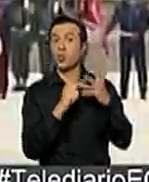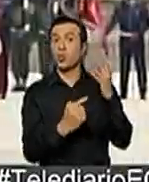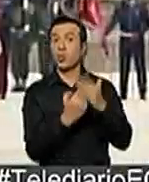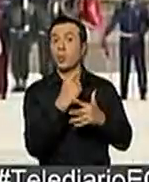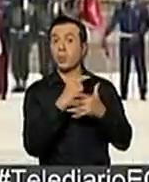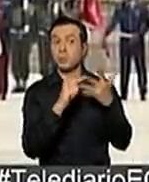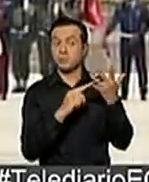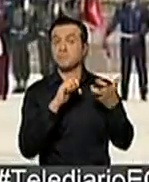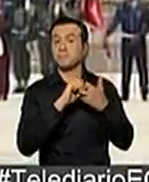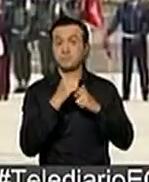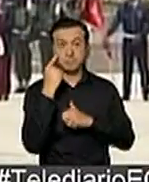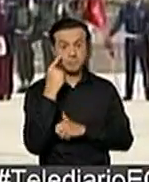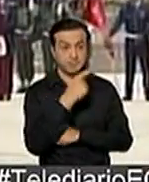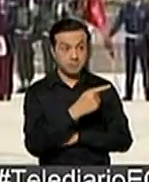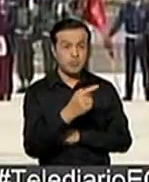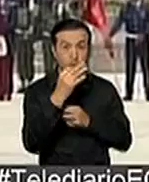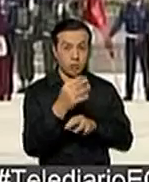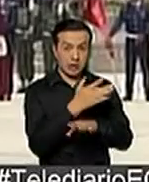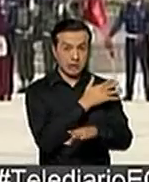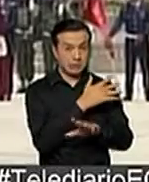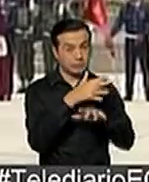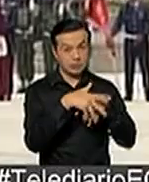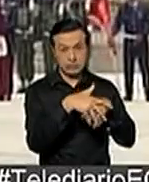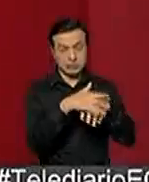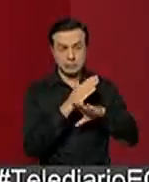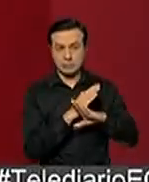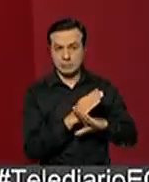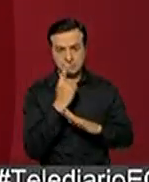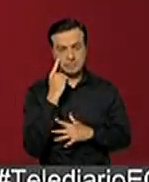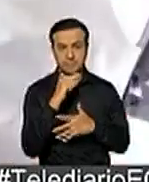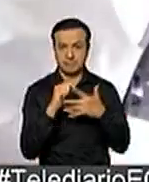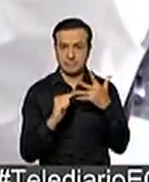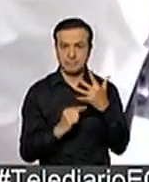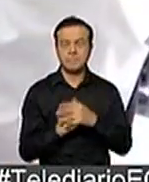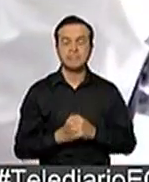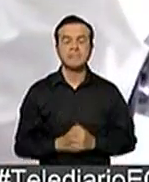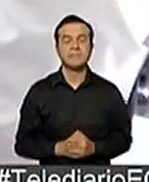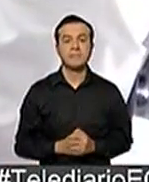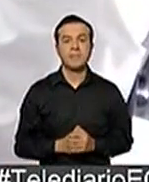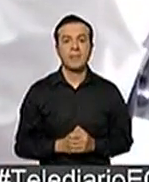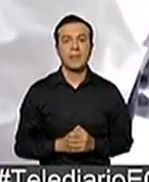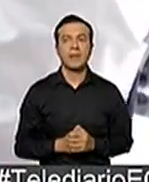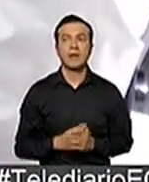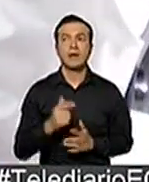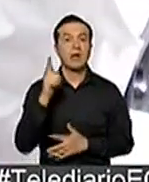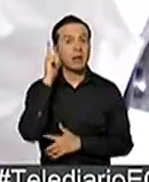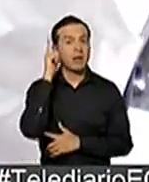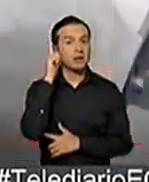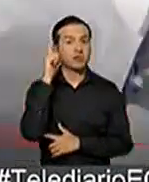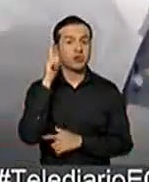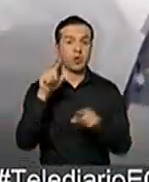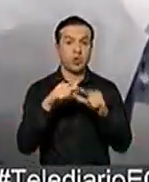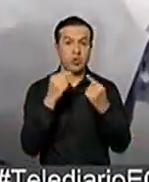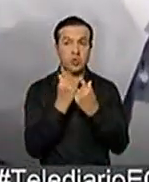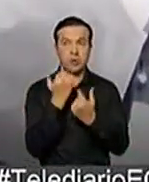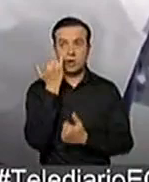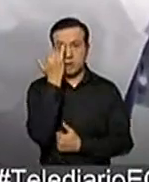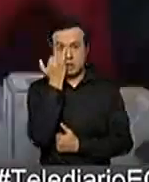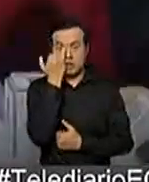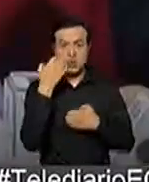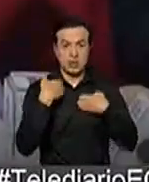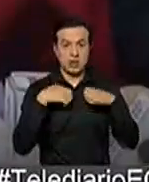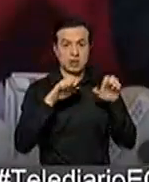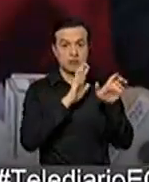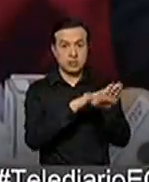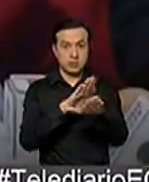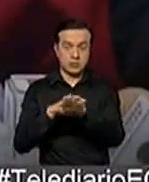amenazas que se evidenciaron durante esos días. La dirigencia de la Federación de Indígenas Evangélicos llamó